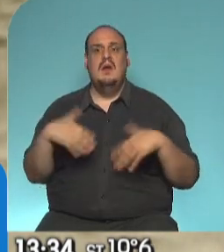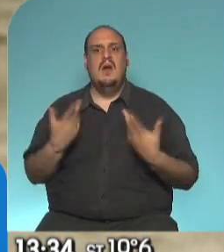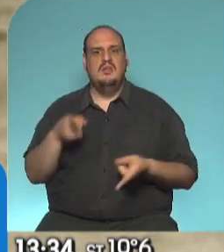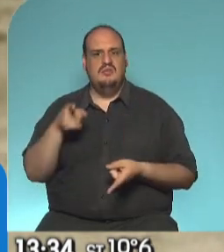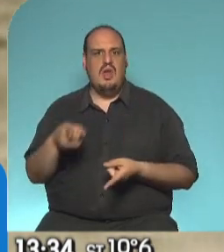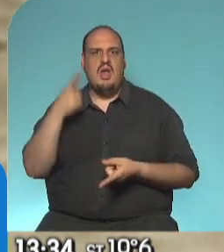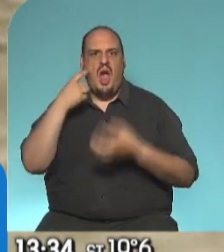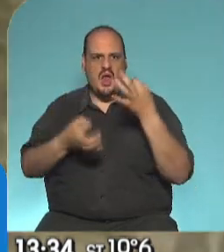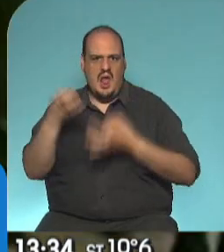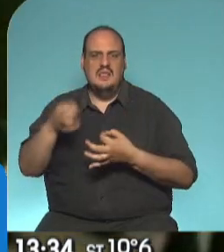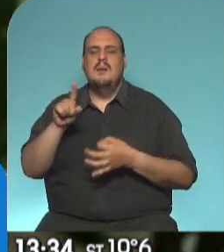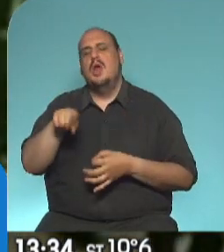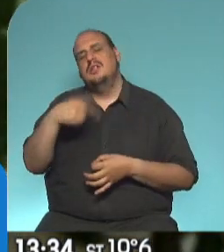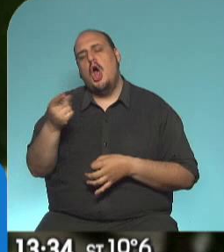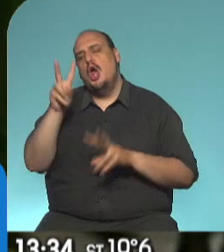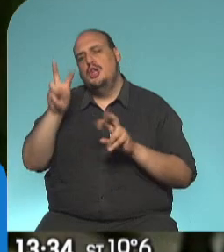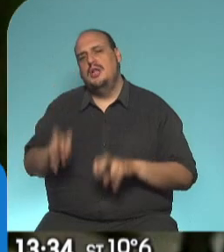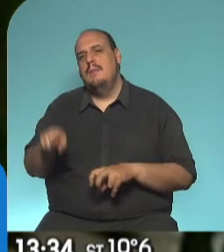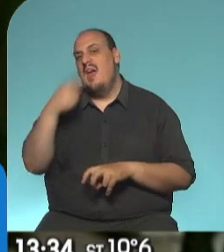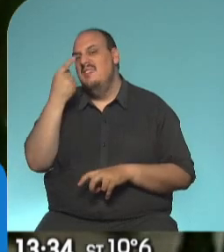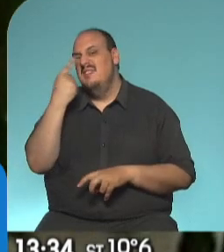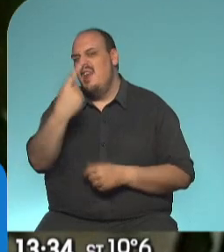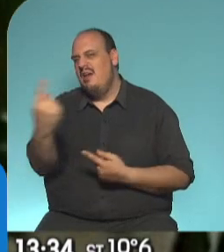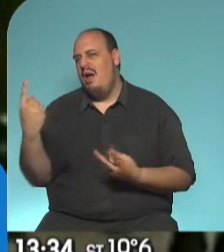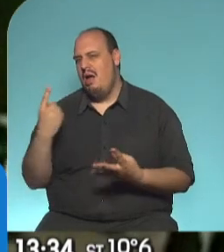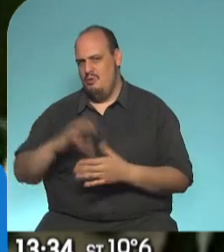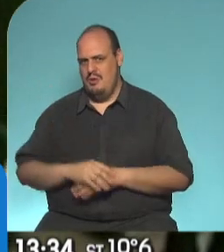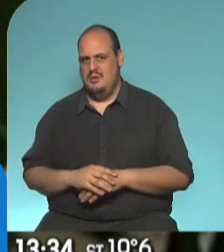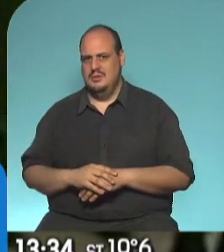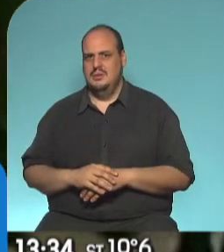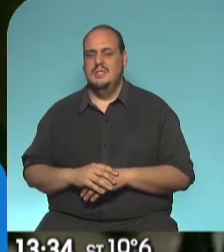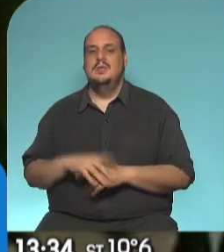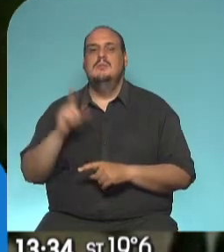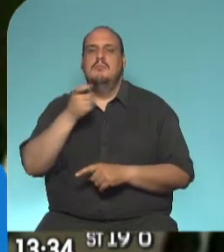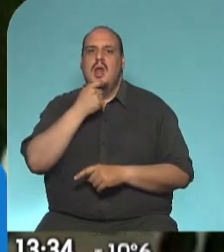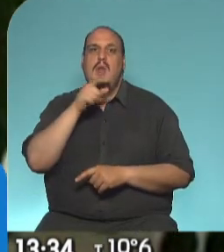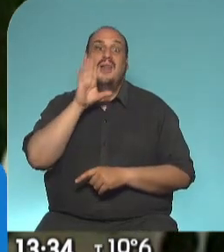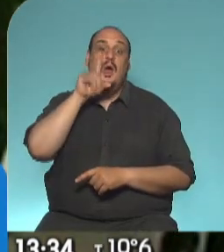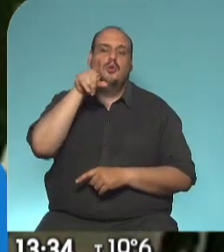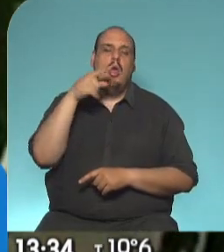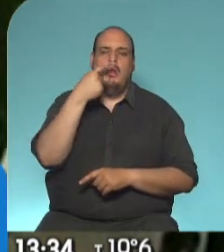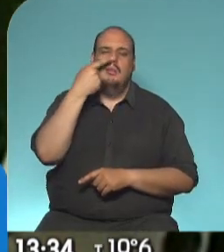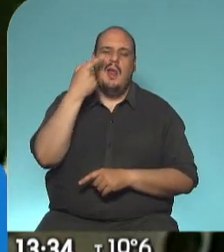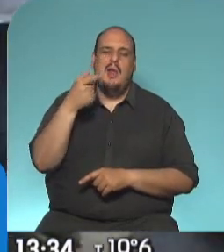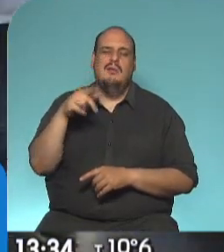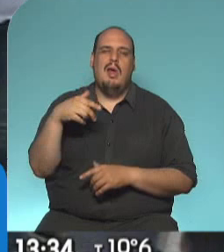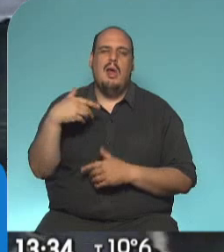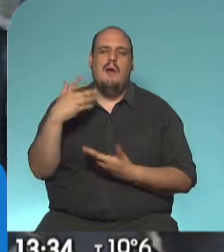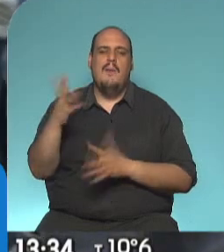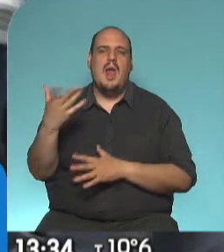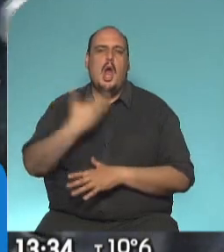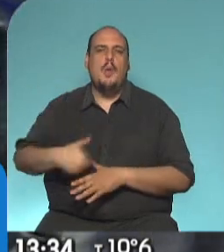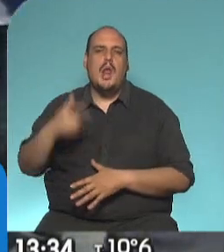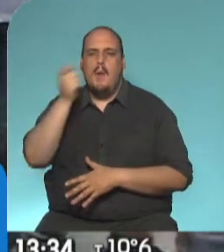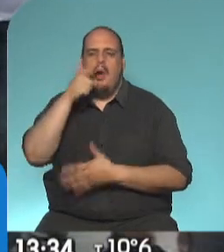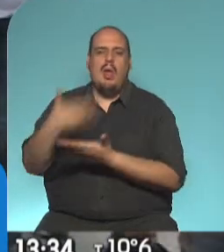juzga, pero esto es otro capítulo, los intereses que hay detrás de esta votación, los intereses que pueda tener, por ejemplo, Estados Unidos con respecto al desplazamiento del gobierno de